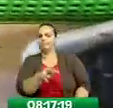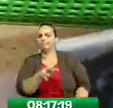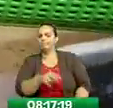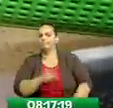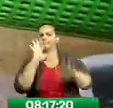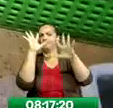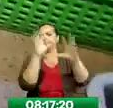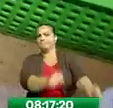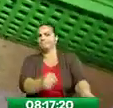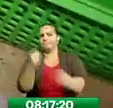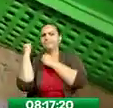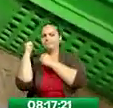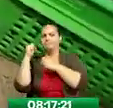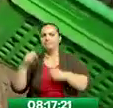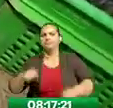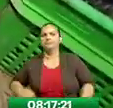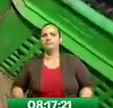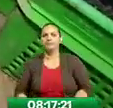salazar